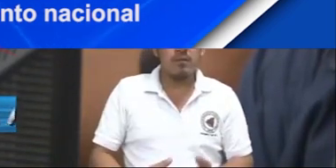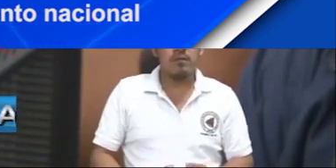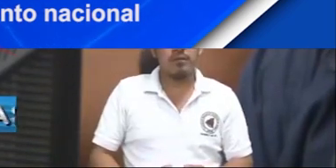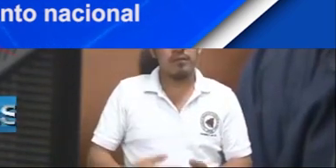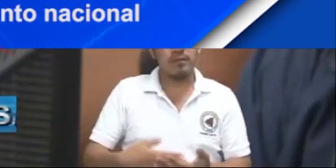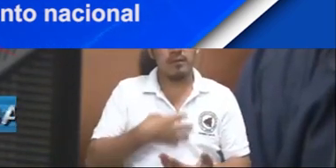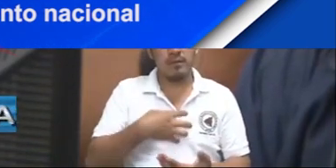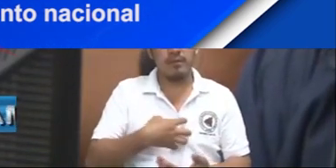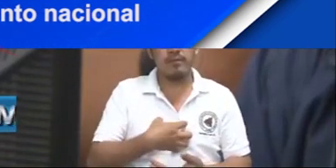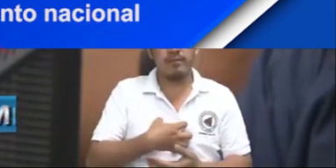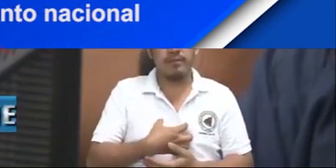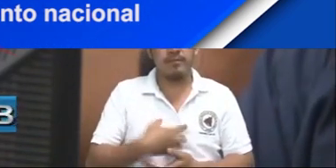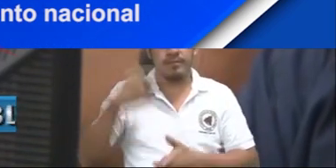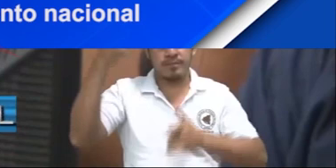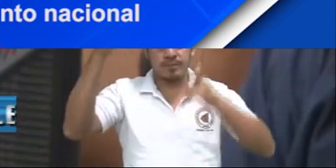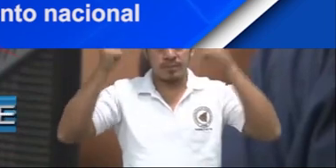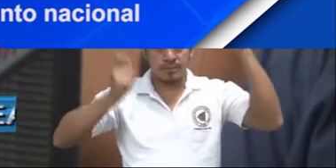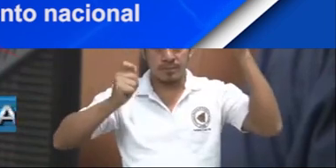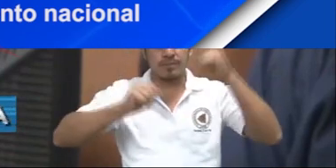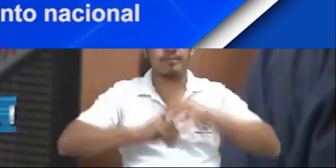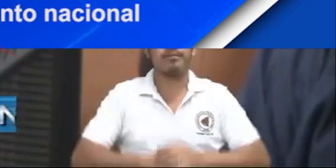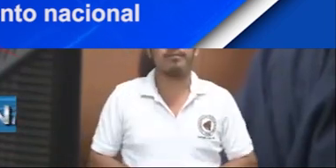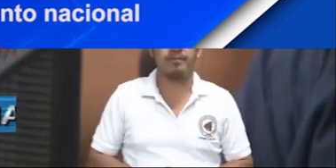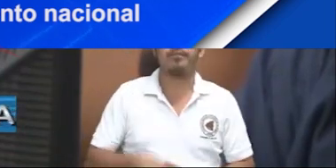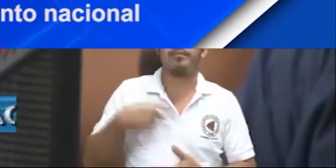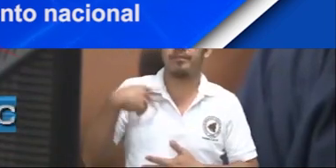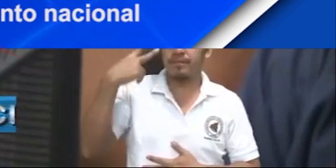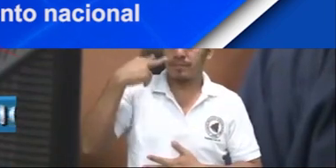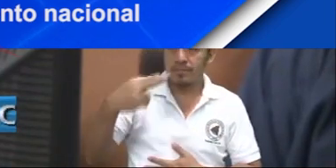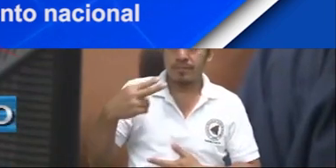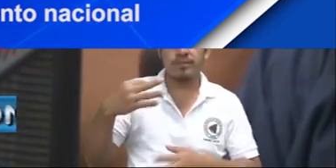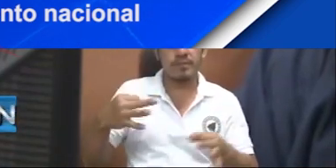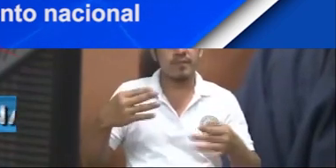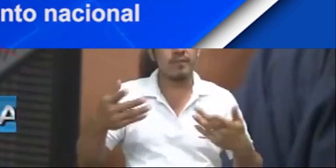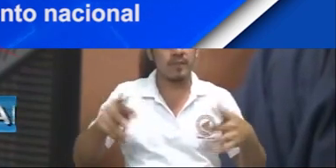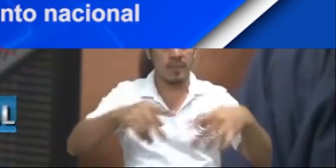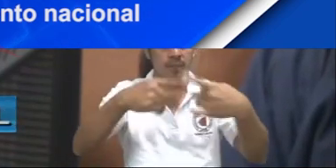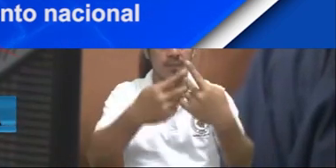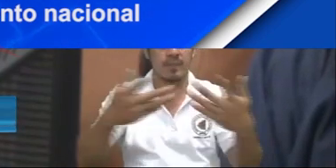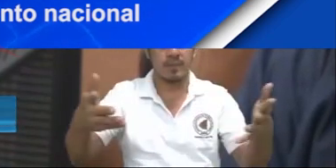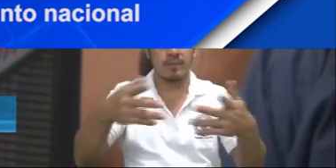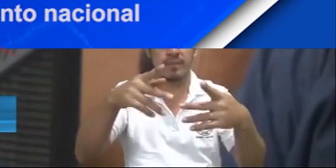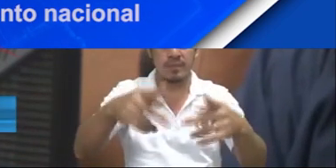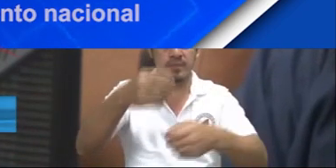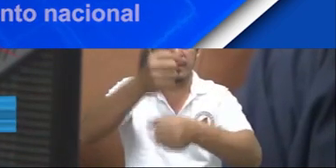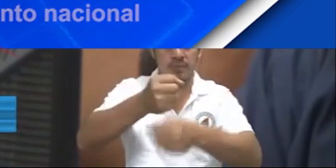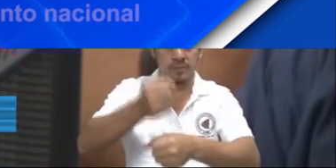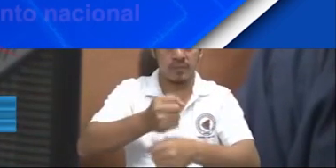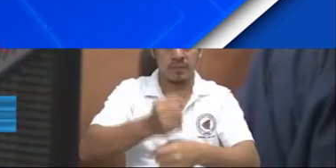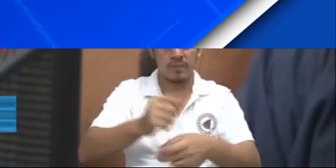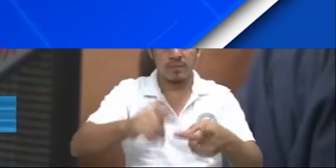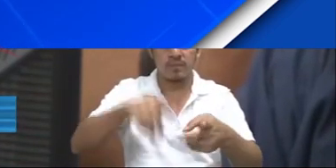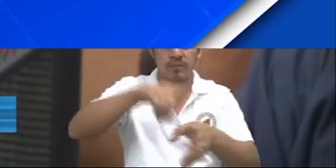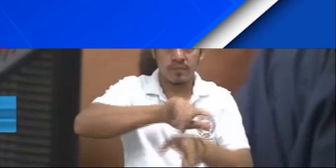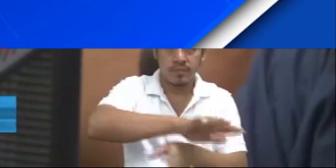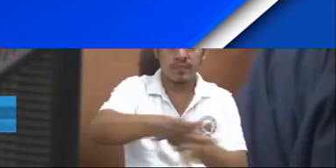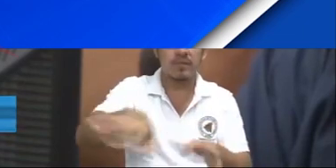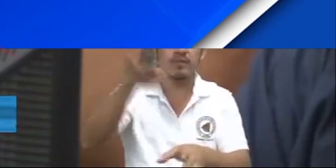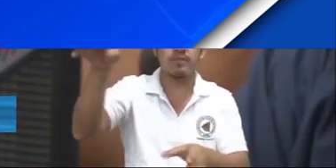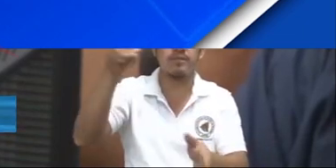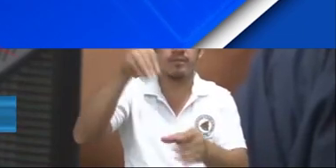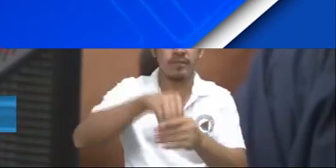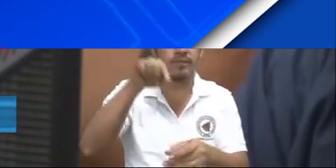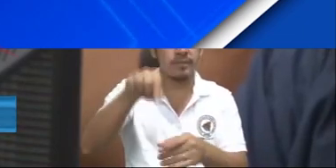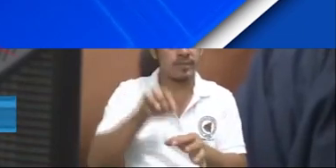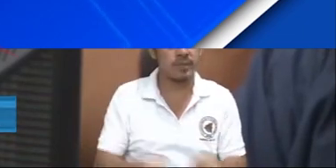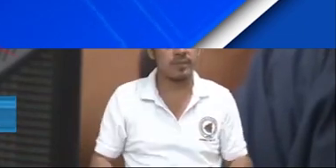del legado de Sandino y como un reconocimiento público a obreros campesinos que integran